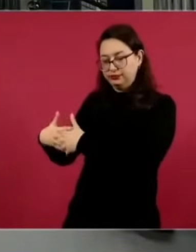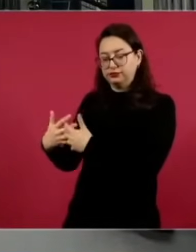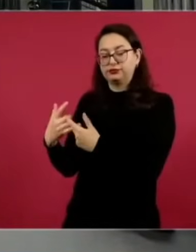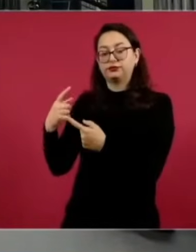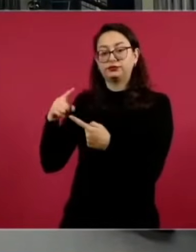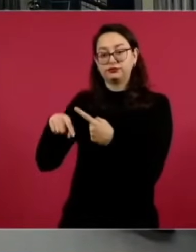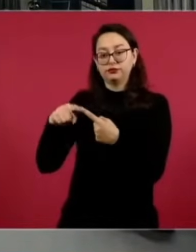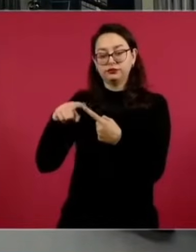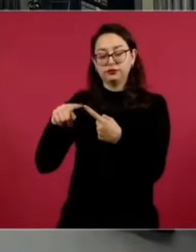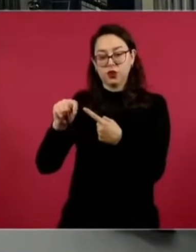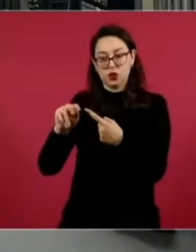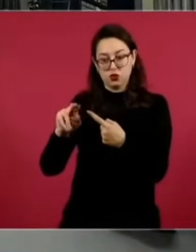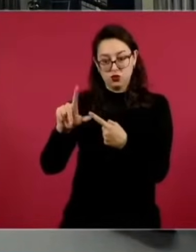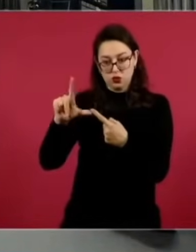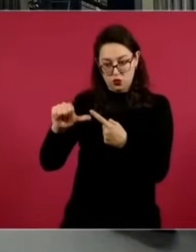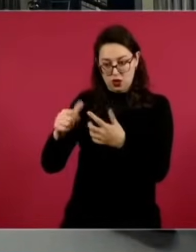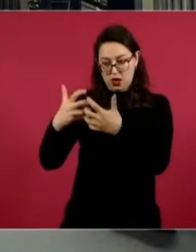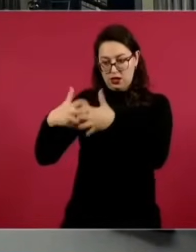Tula,